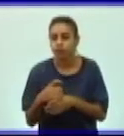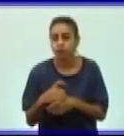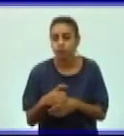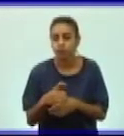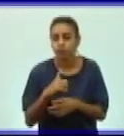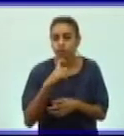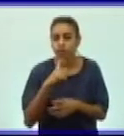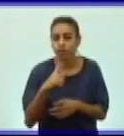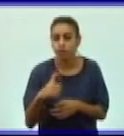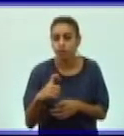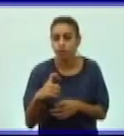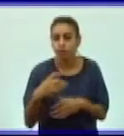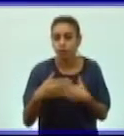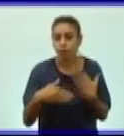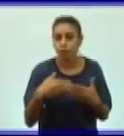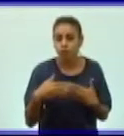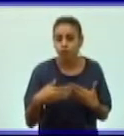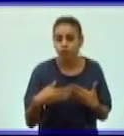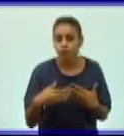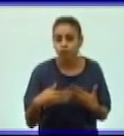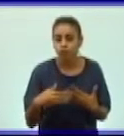desaparición de este socialismo.